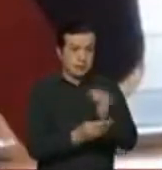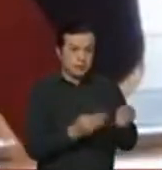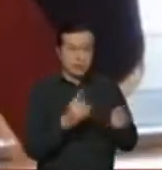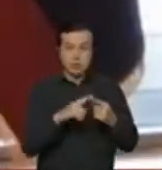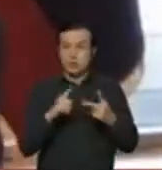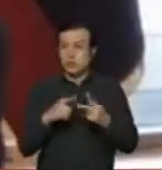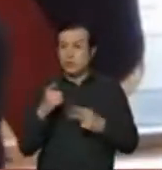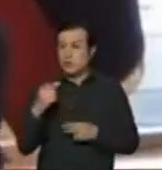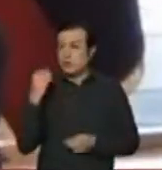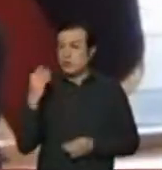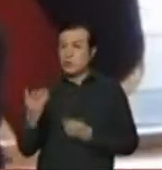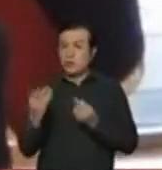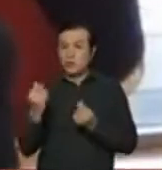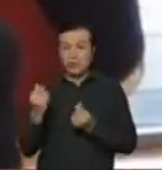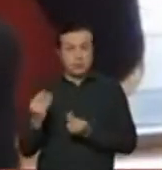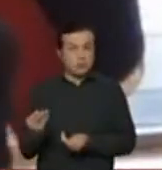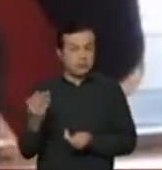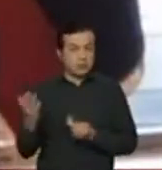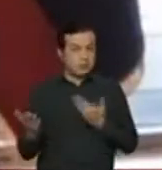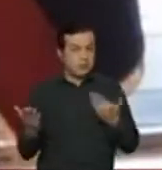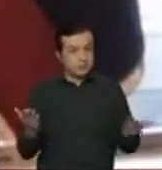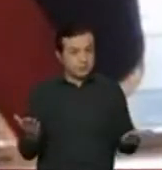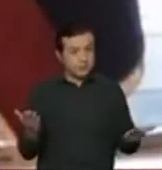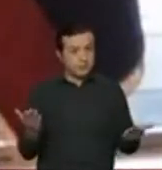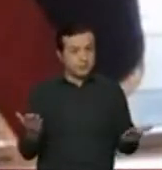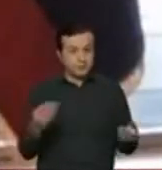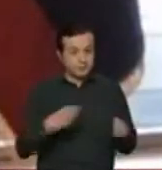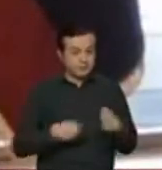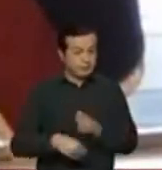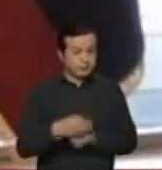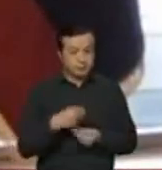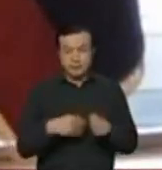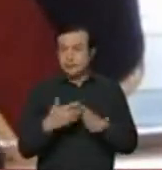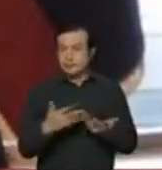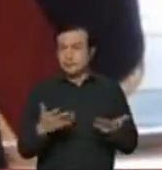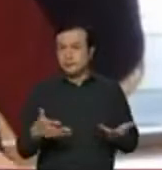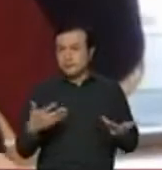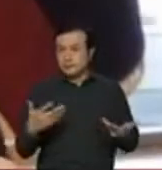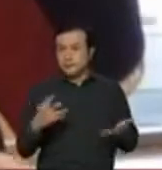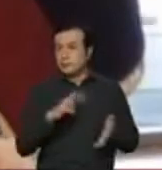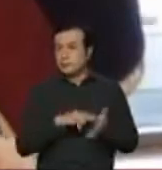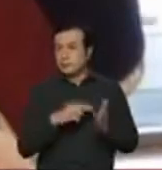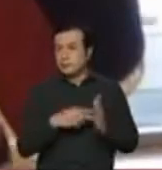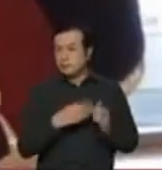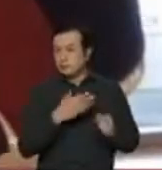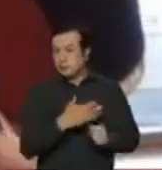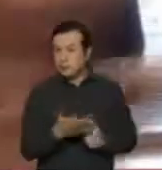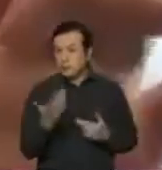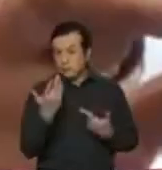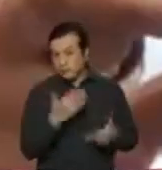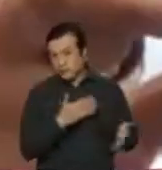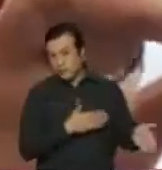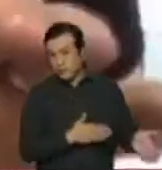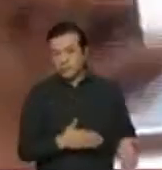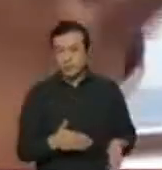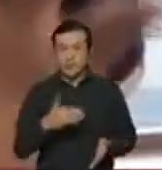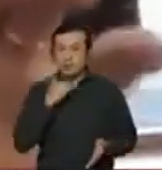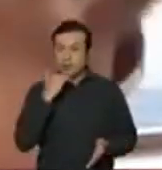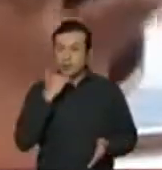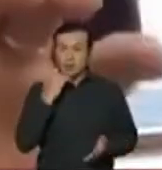otro lado entregamos créditos o entregamos inversiones. ¿Qué quiere decir eso? Que de alguna manera se ha